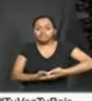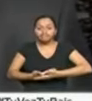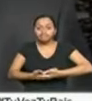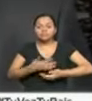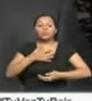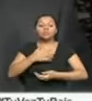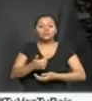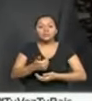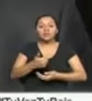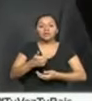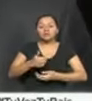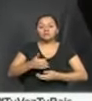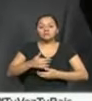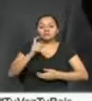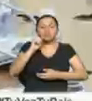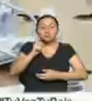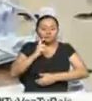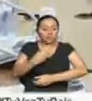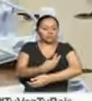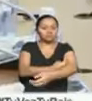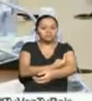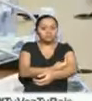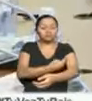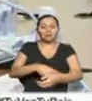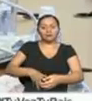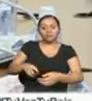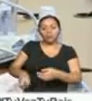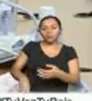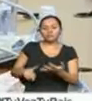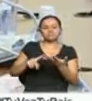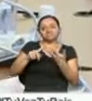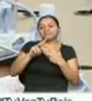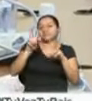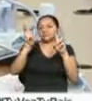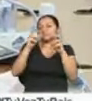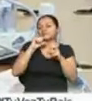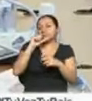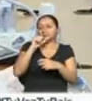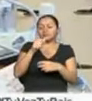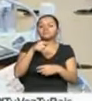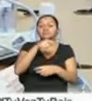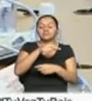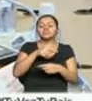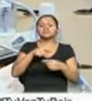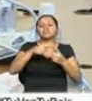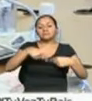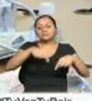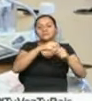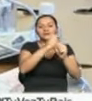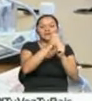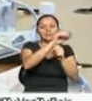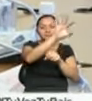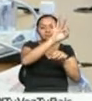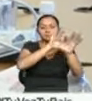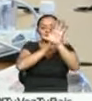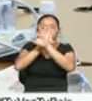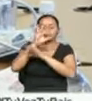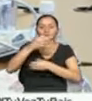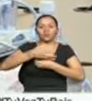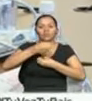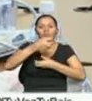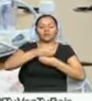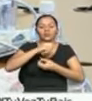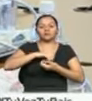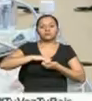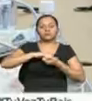análisis profundo sobre el tema del aborto. Al tiempo que adelantó que se realizarán mesas de trabajo con representantes de la Confederación Médica de la